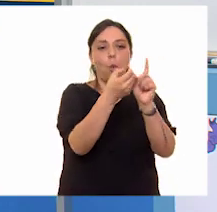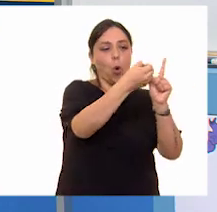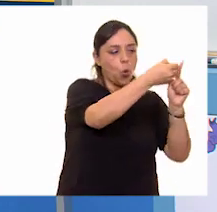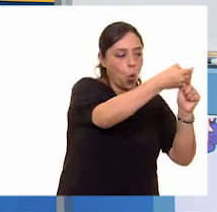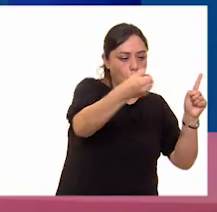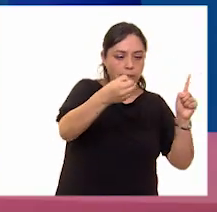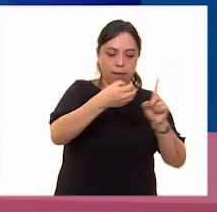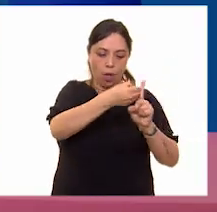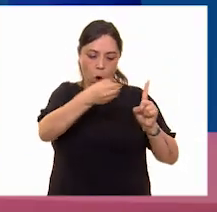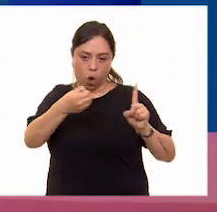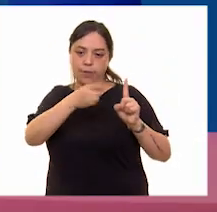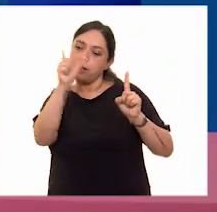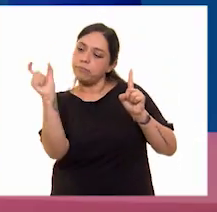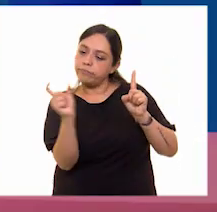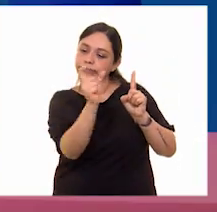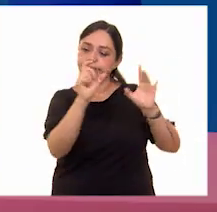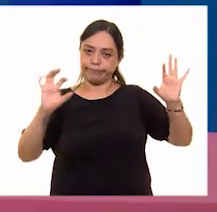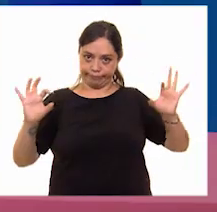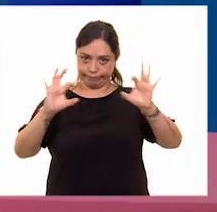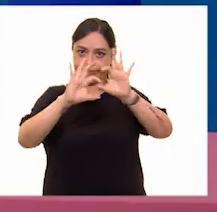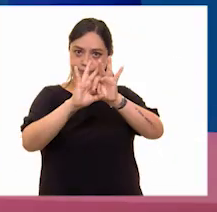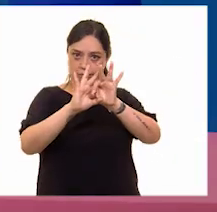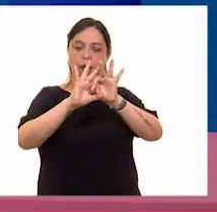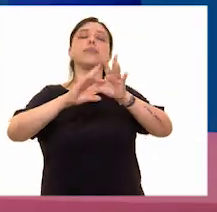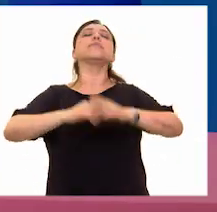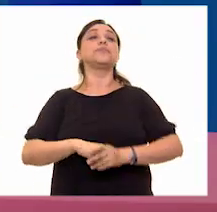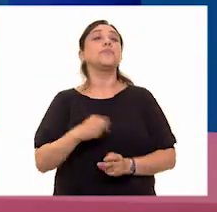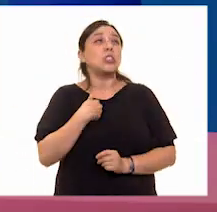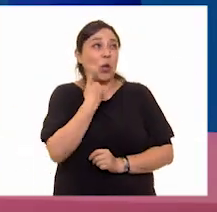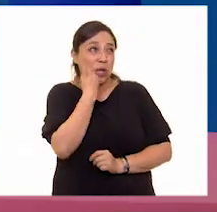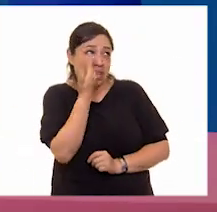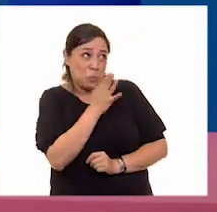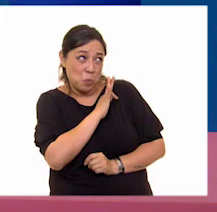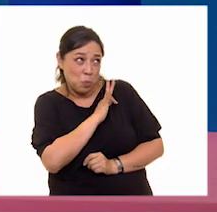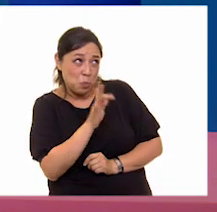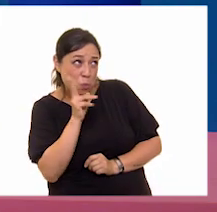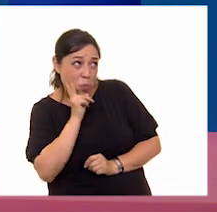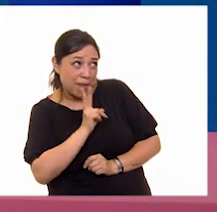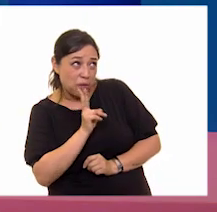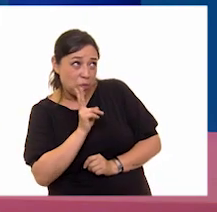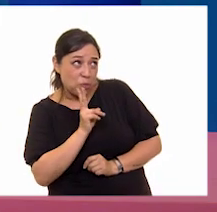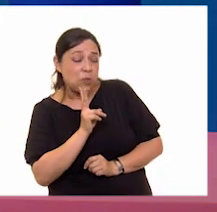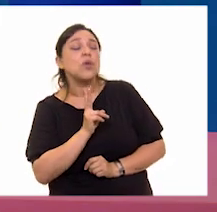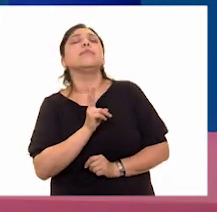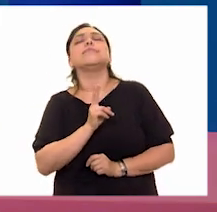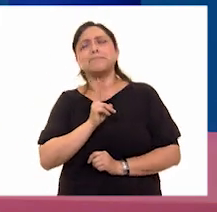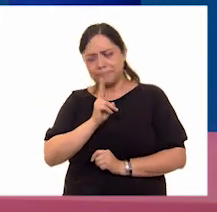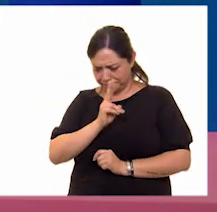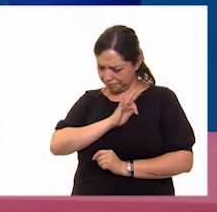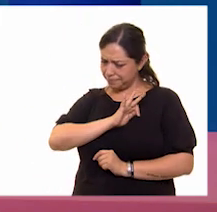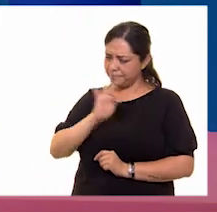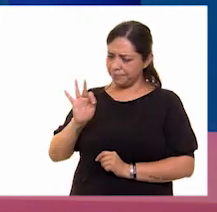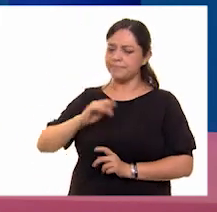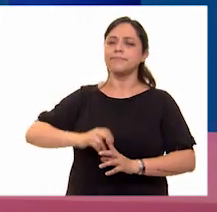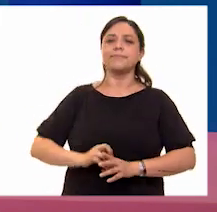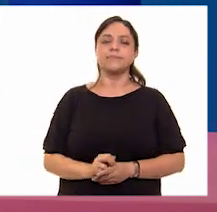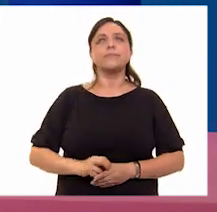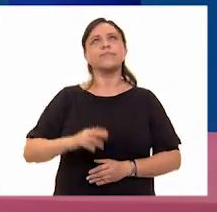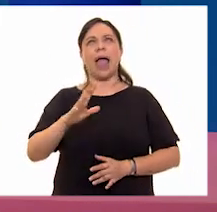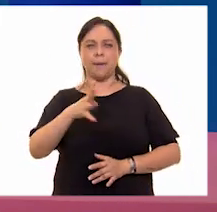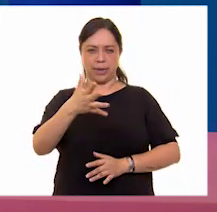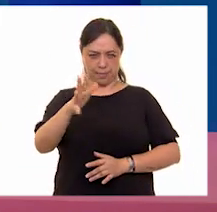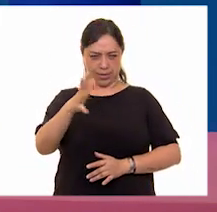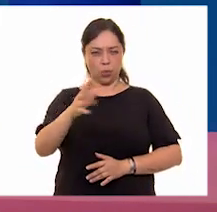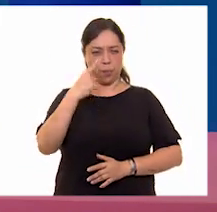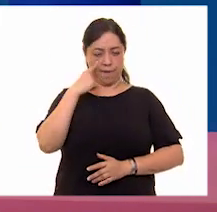texto. Yo quiero intentar, maestra. ¿Puedo? Claro que sí. Bueno, sería algo